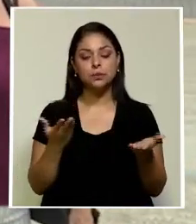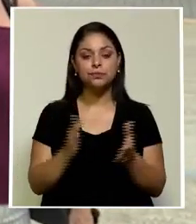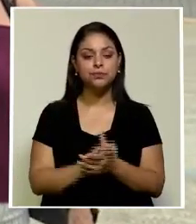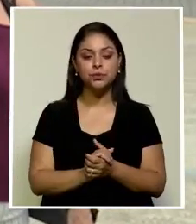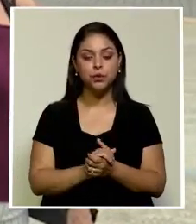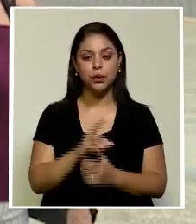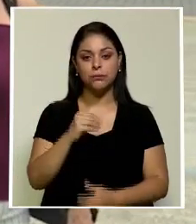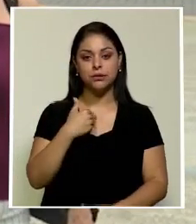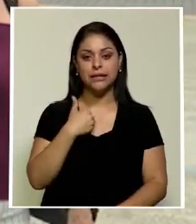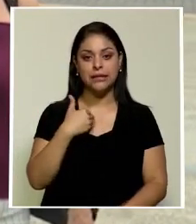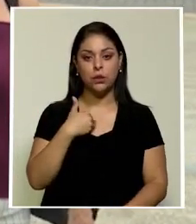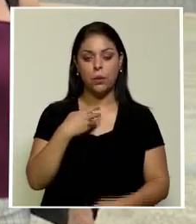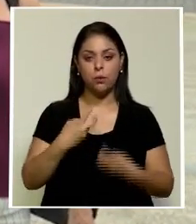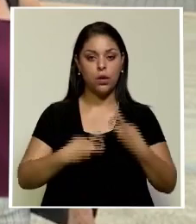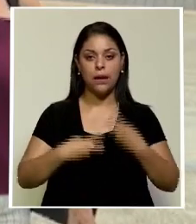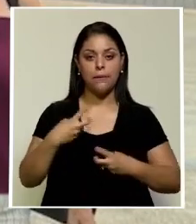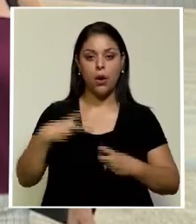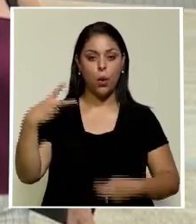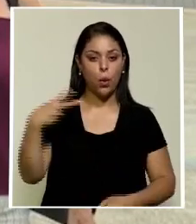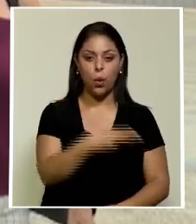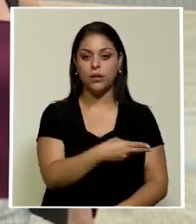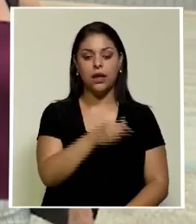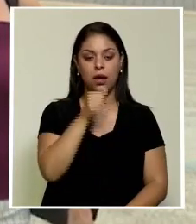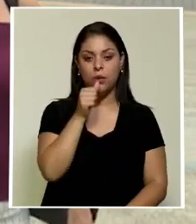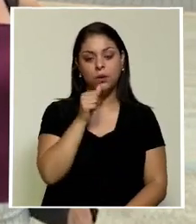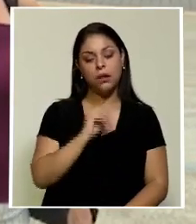tenido problemas con corte ni nada. Simplemente